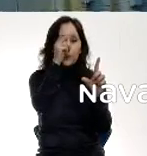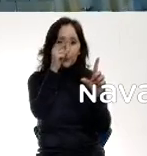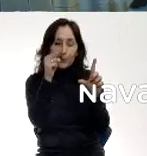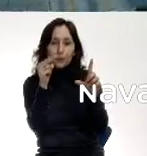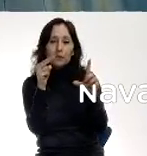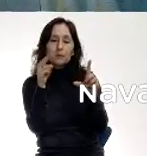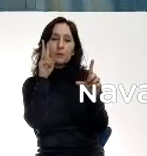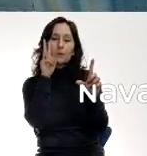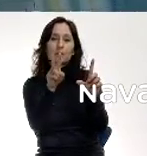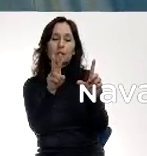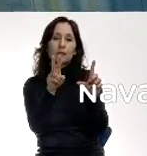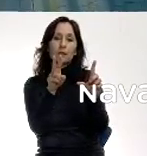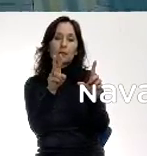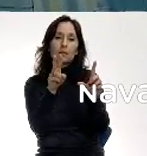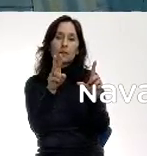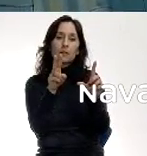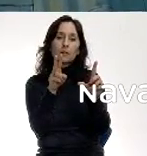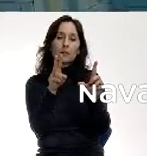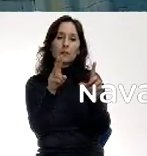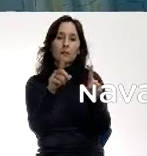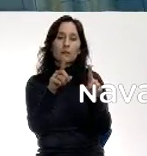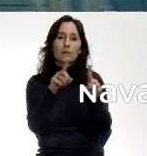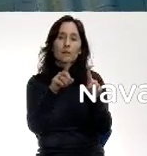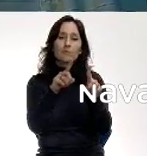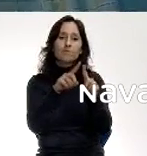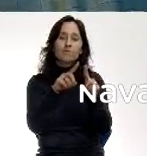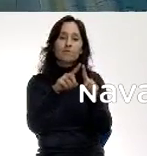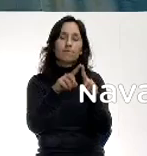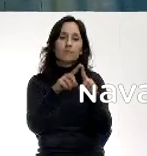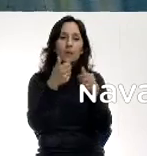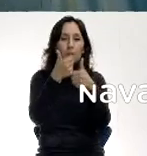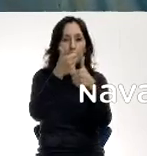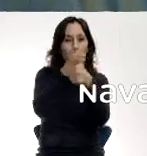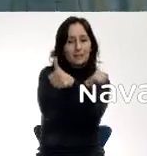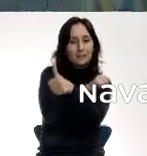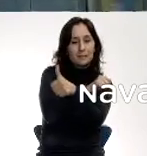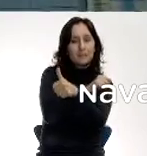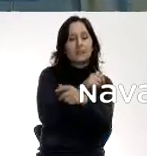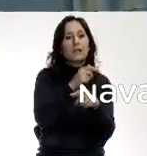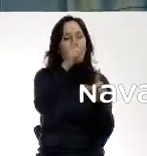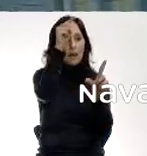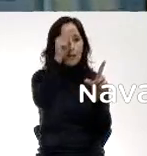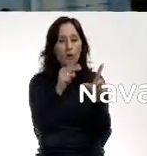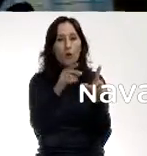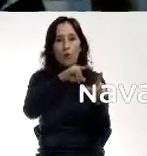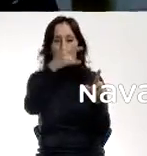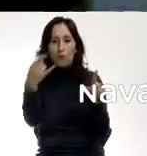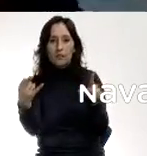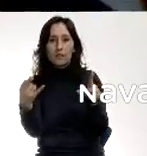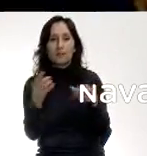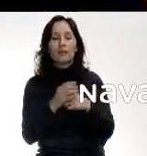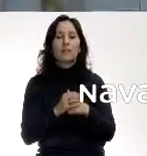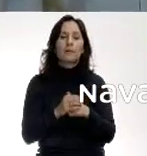estas pinturas que son imitación de sillares de un solo trazo o de doble trazo en la